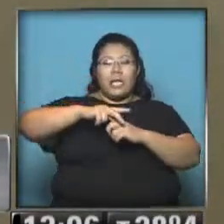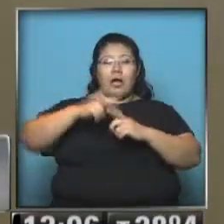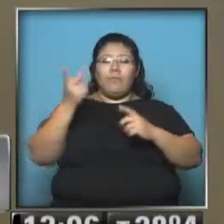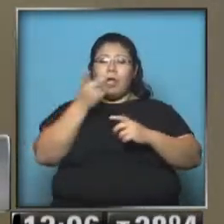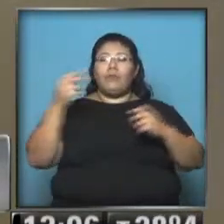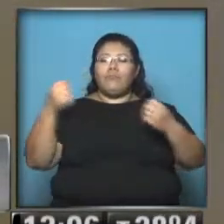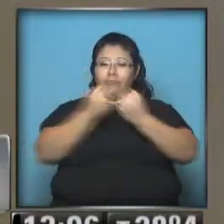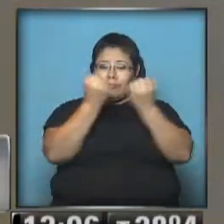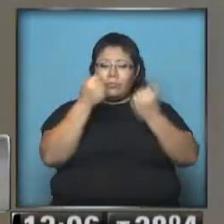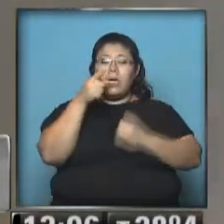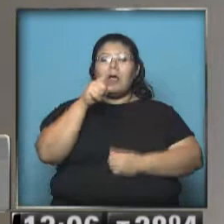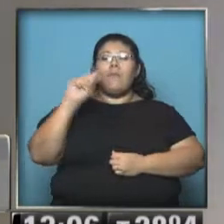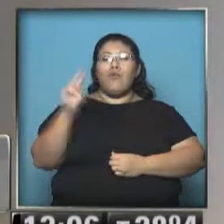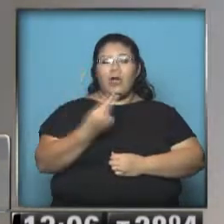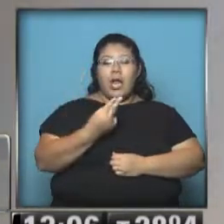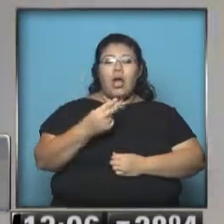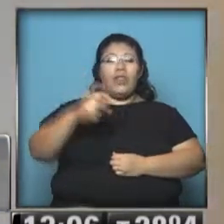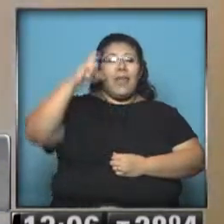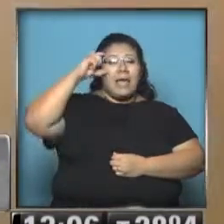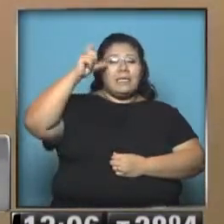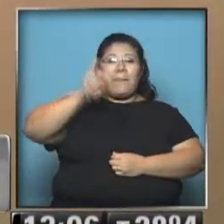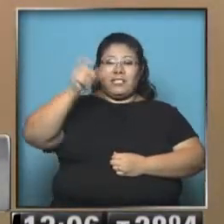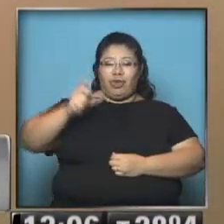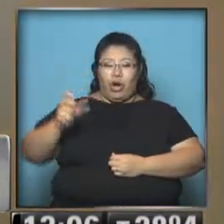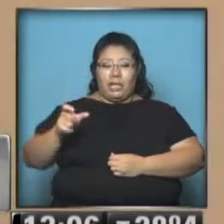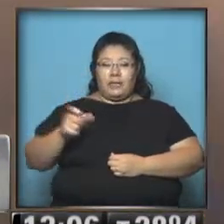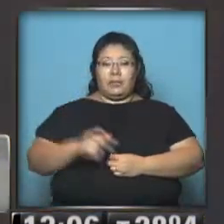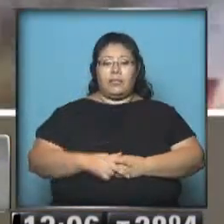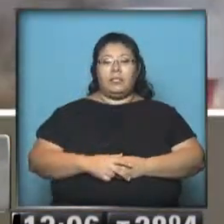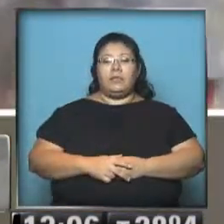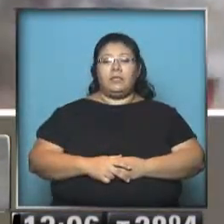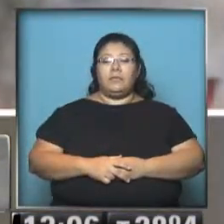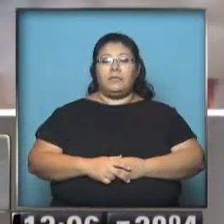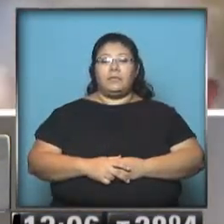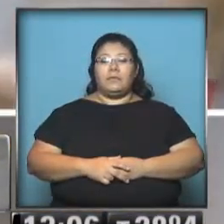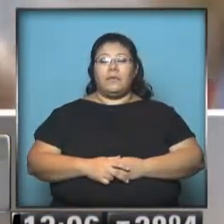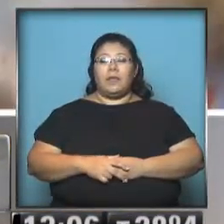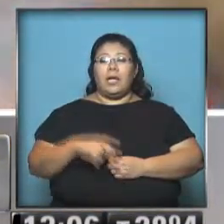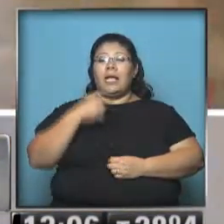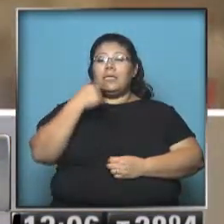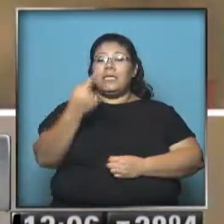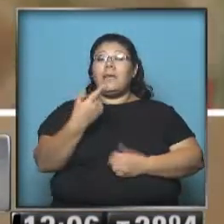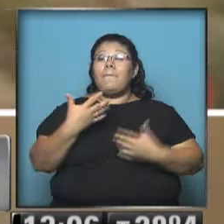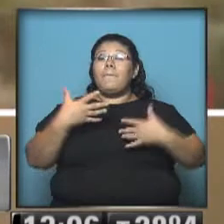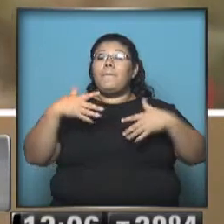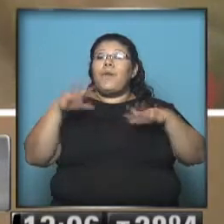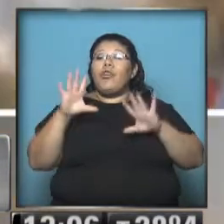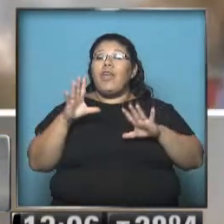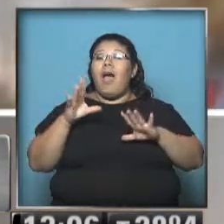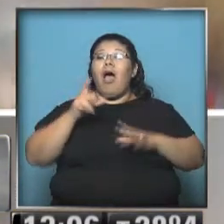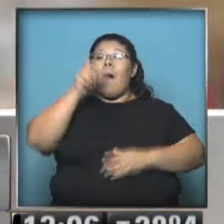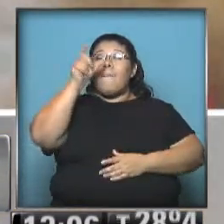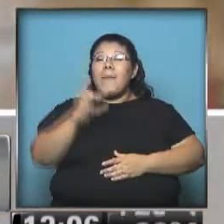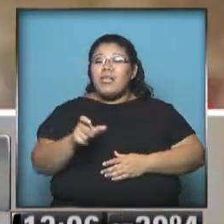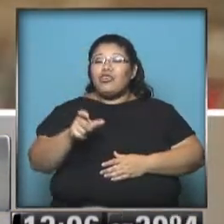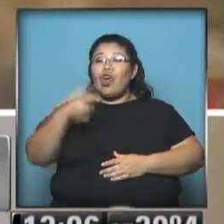que dejó la muerte, lamentablemente, de 10 personas y no descartan que haya podido ocurrir un error